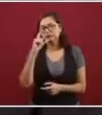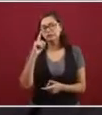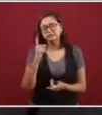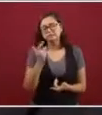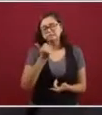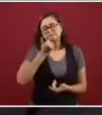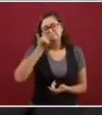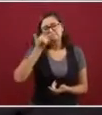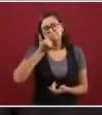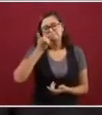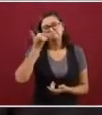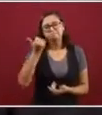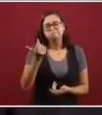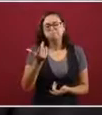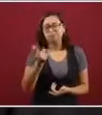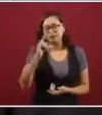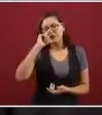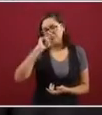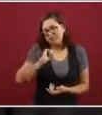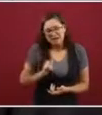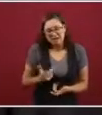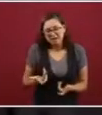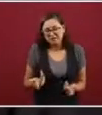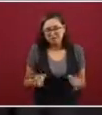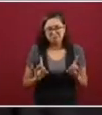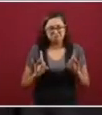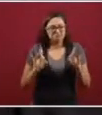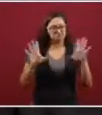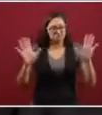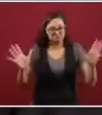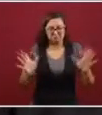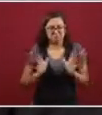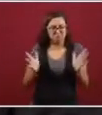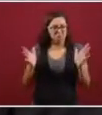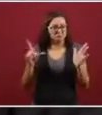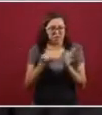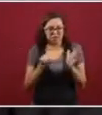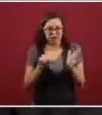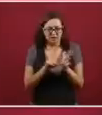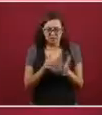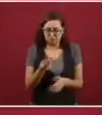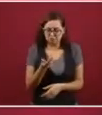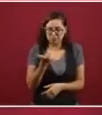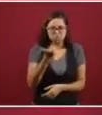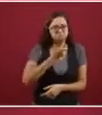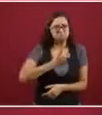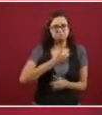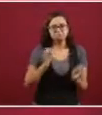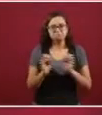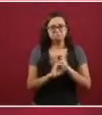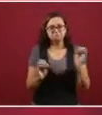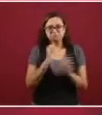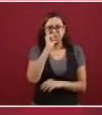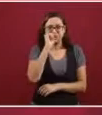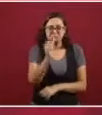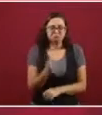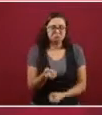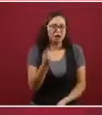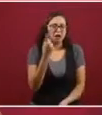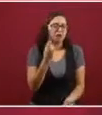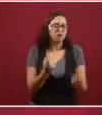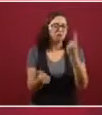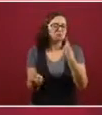alumnos, sí, que de manera inexplicable, sí, no están recibiendo el apoyo. O